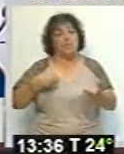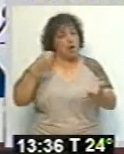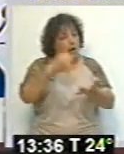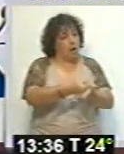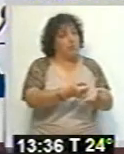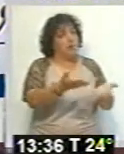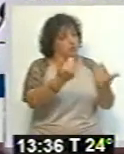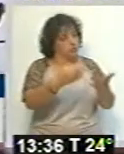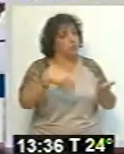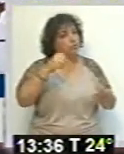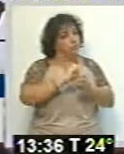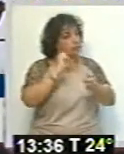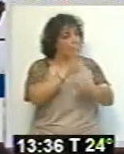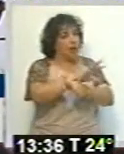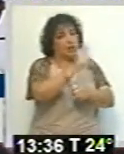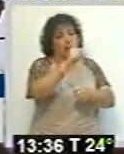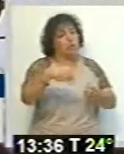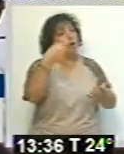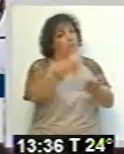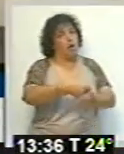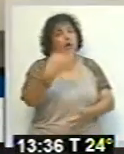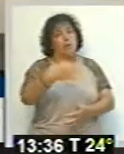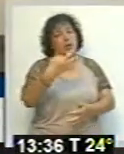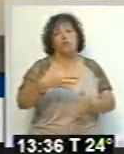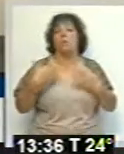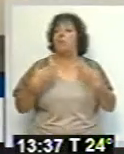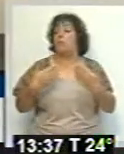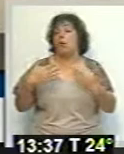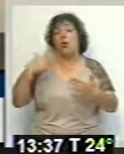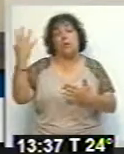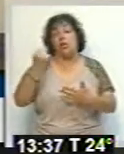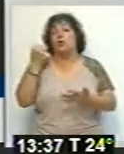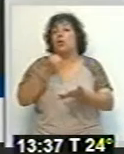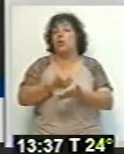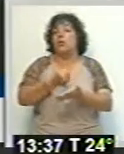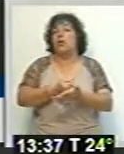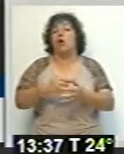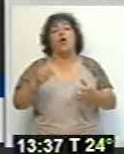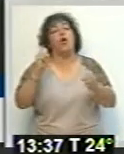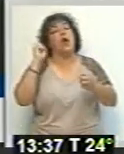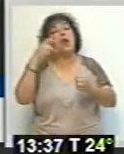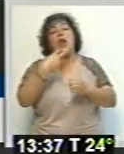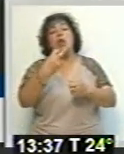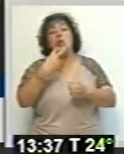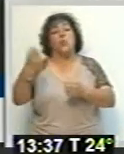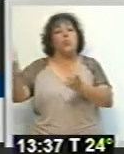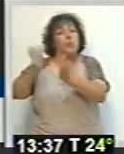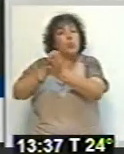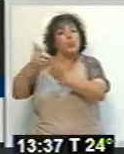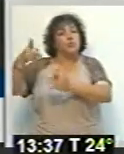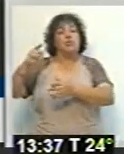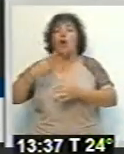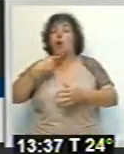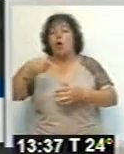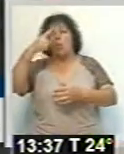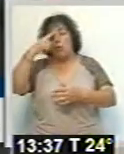están cumpliendo con el pago de su cuota, pero tienen la posibilidad de pagar la cuota a través de la boleta de la luz, la posibilidad de pagar sus cuotas con